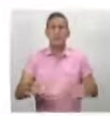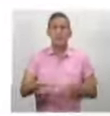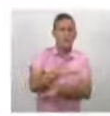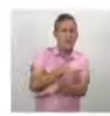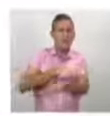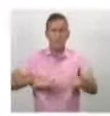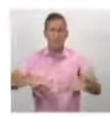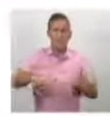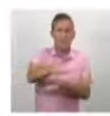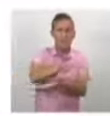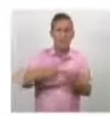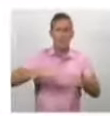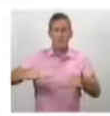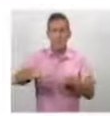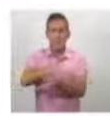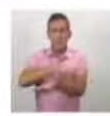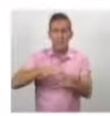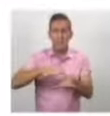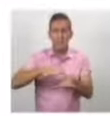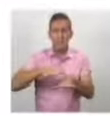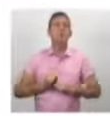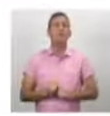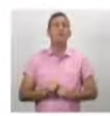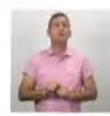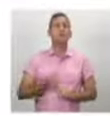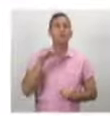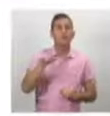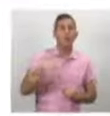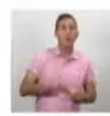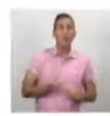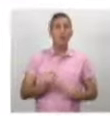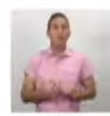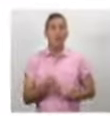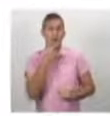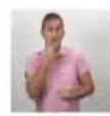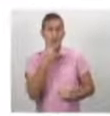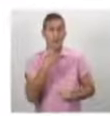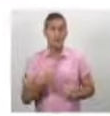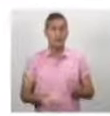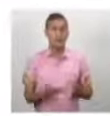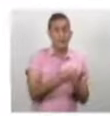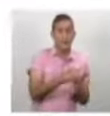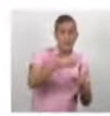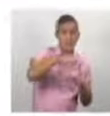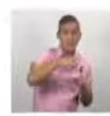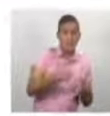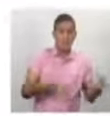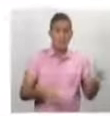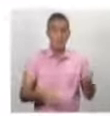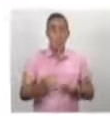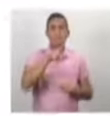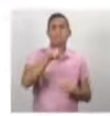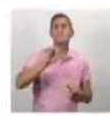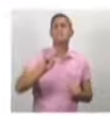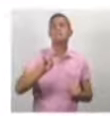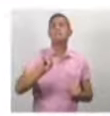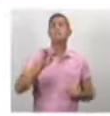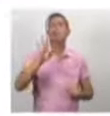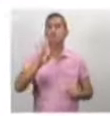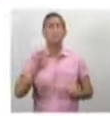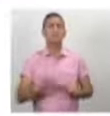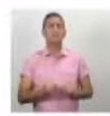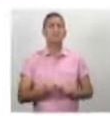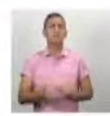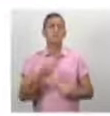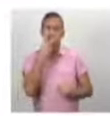con el medio ambiente. Una definición que pueden encontrar en su libro de texto en la página 168